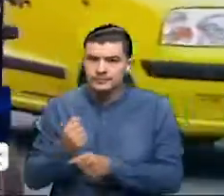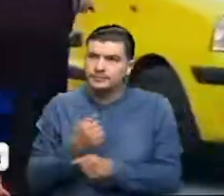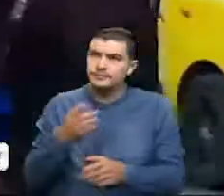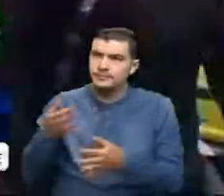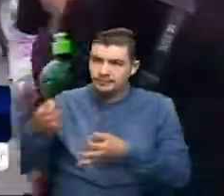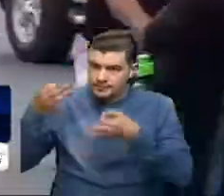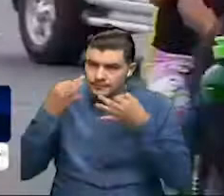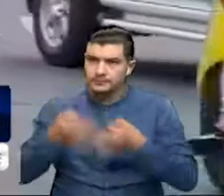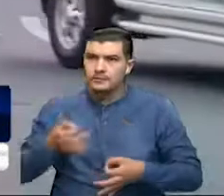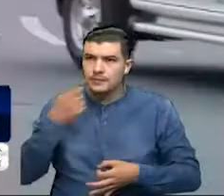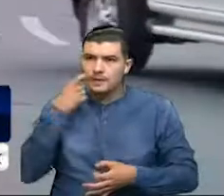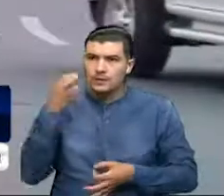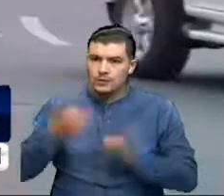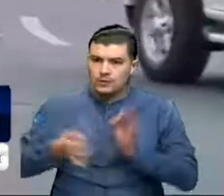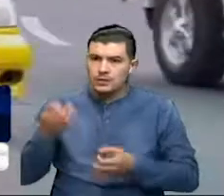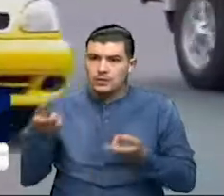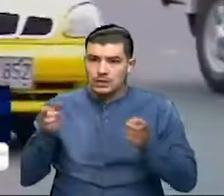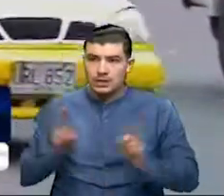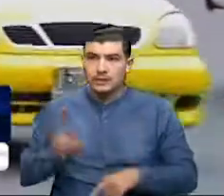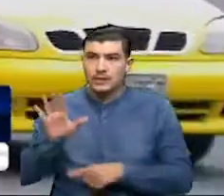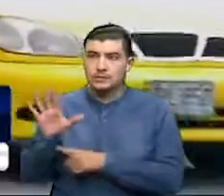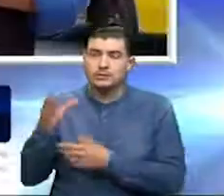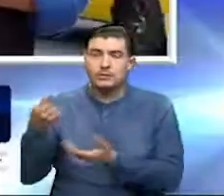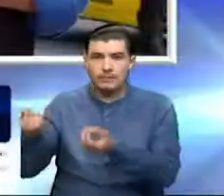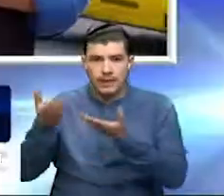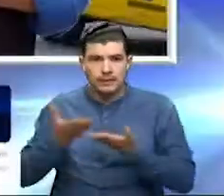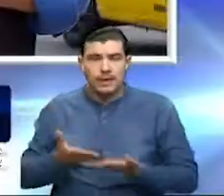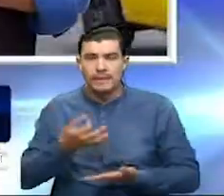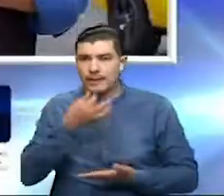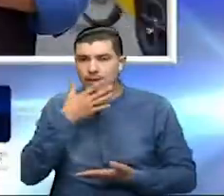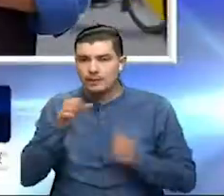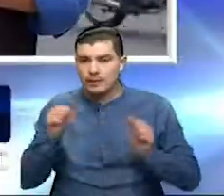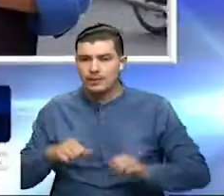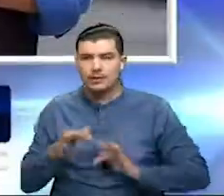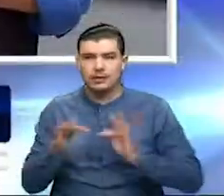justicia y también su medicamento. Volvemos a estudio, que tengan una feliz tarde.